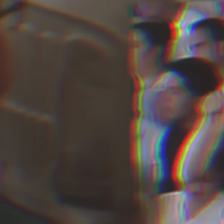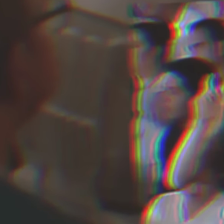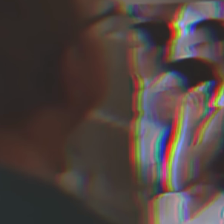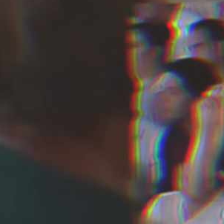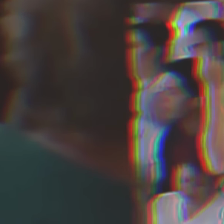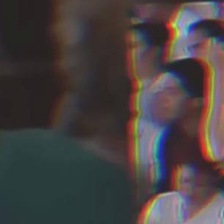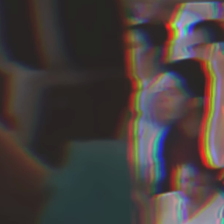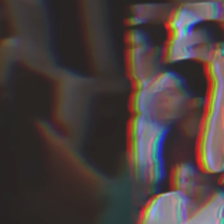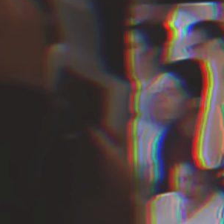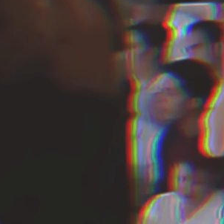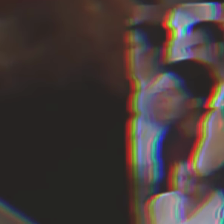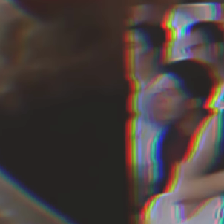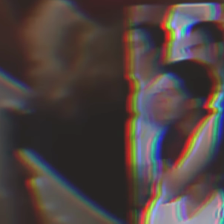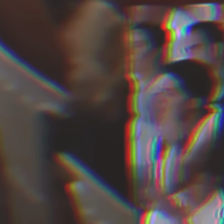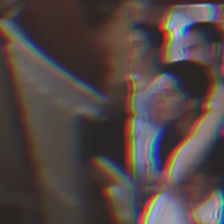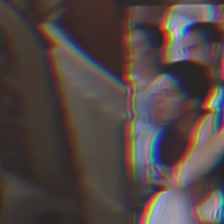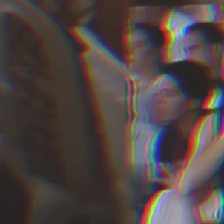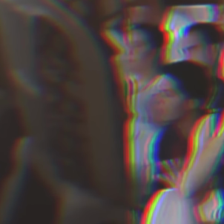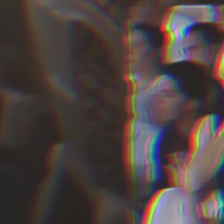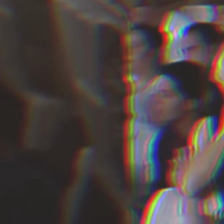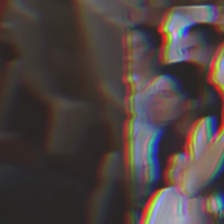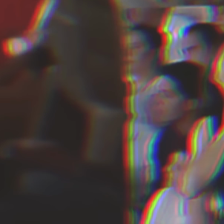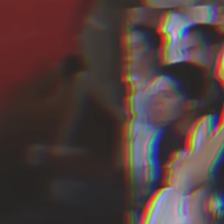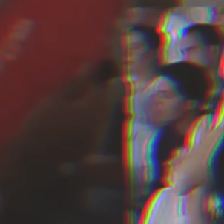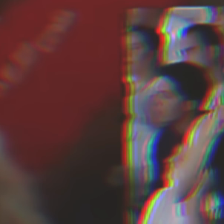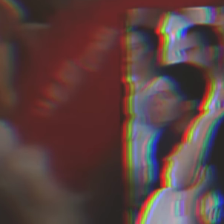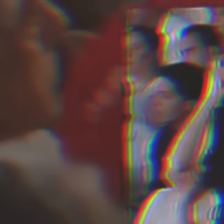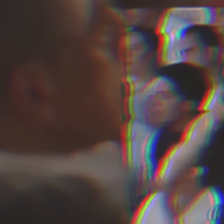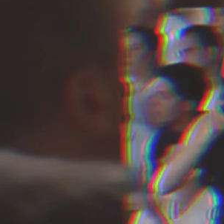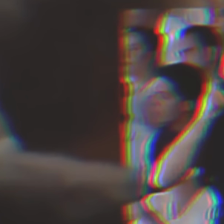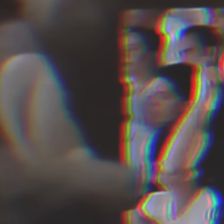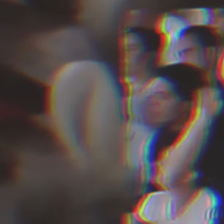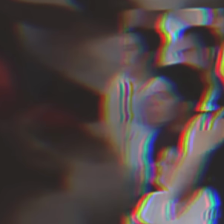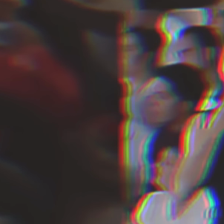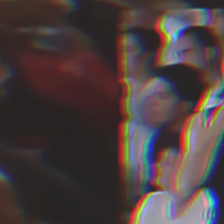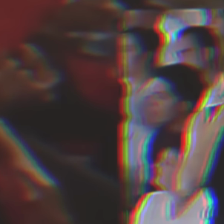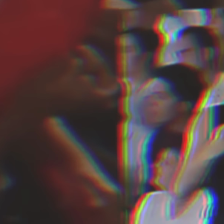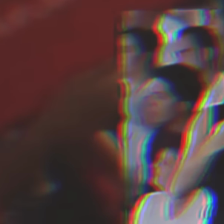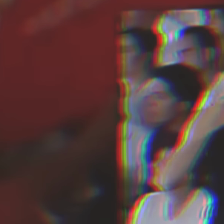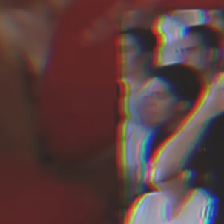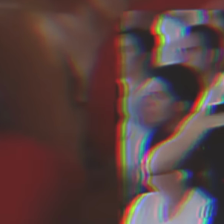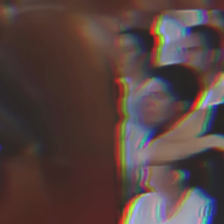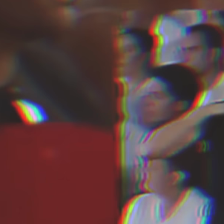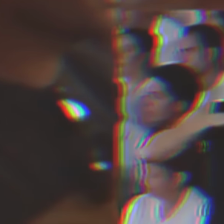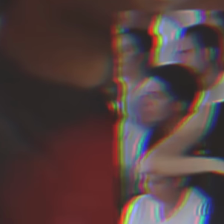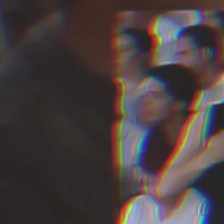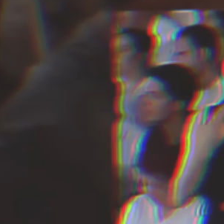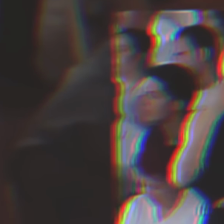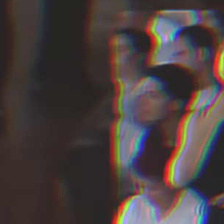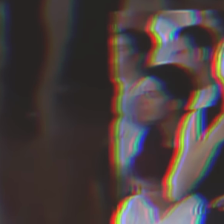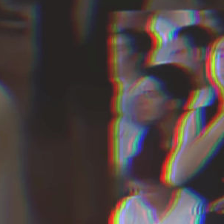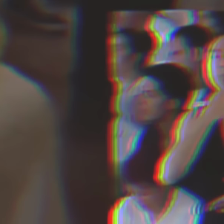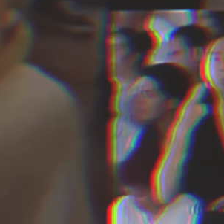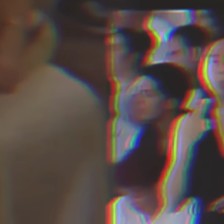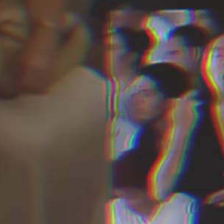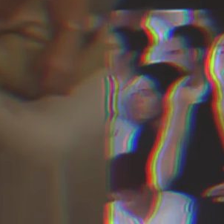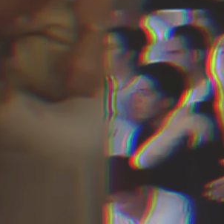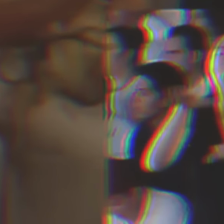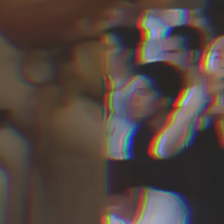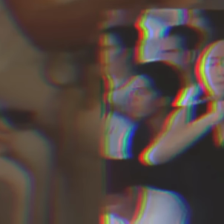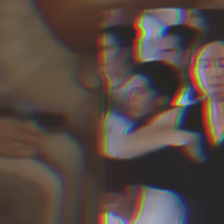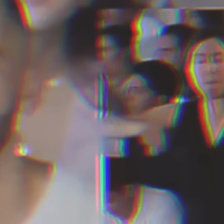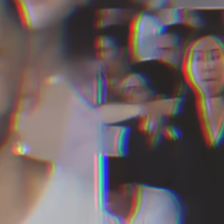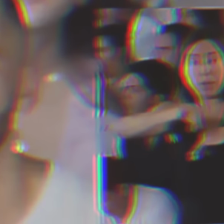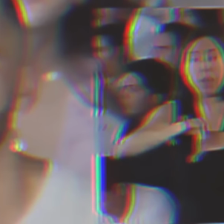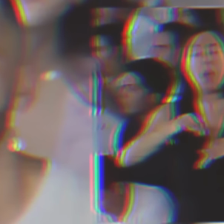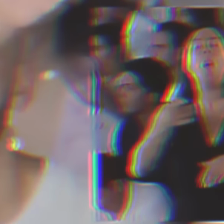el 23J y en su primer mitin sale la tía y se luce. ¿Qué es lo que ha hecho esta vez? Pues seguramente volvió a salir